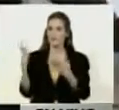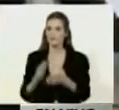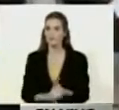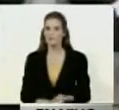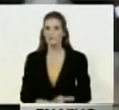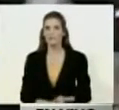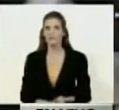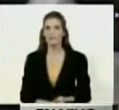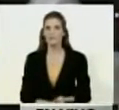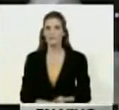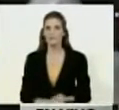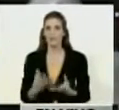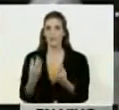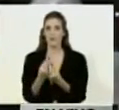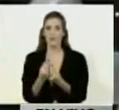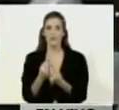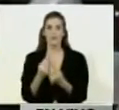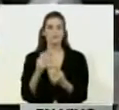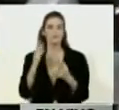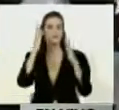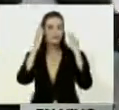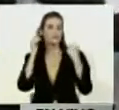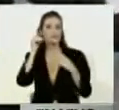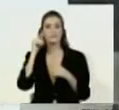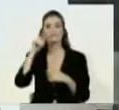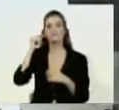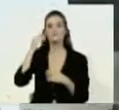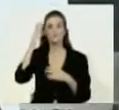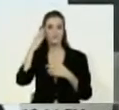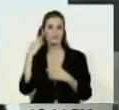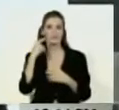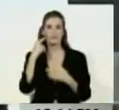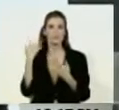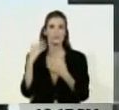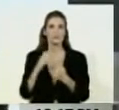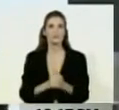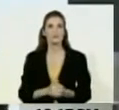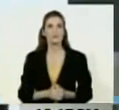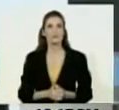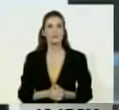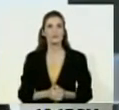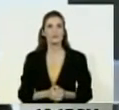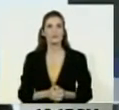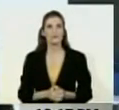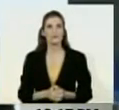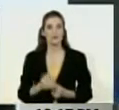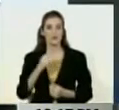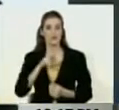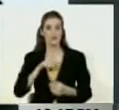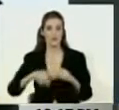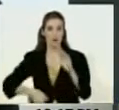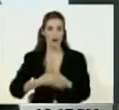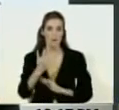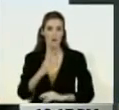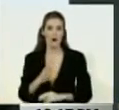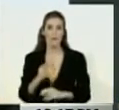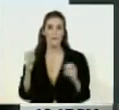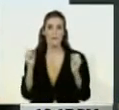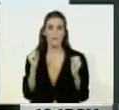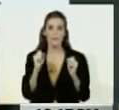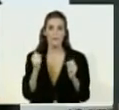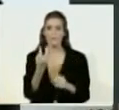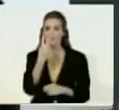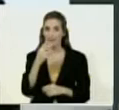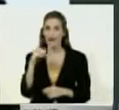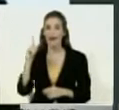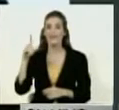El que está con la catira. ¿Y ahí quién más está, Nacho? ¿Identificas ahí en esa foto? Esa foto, íbamos para Mérida, ¿verdad? A visitar a